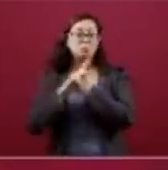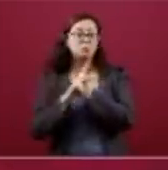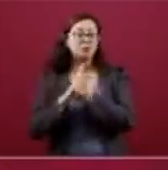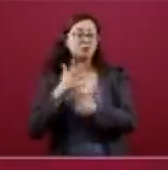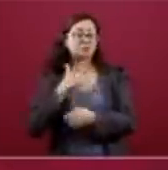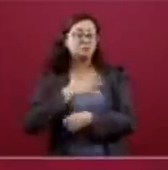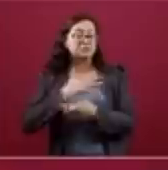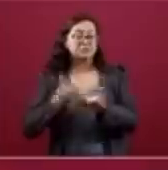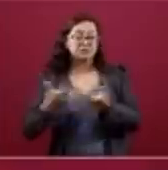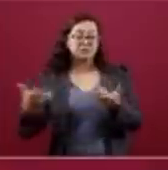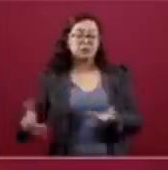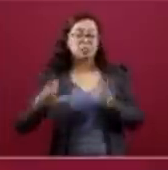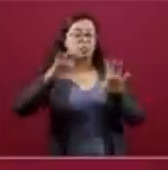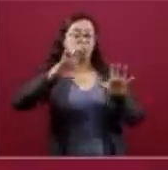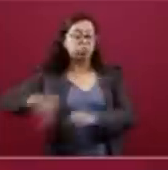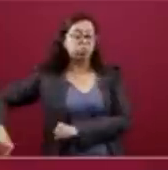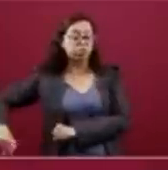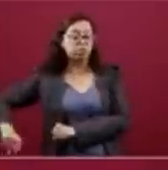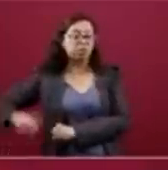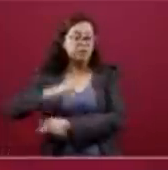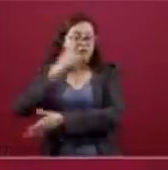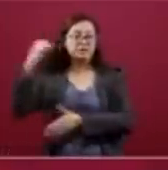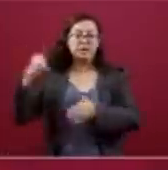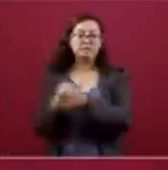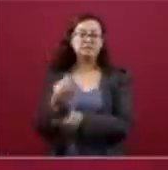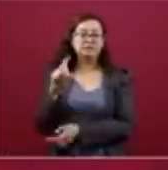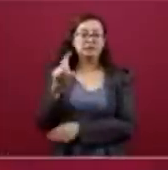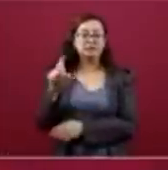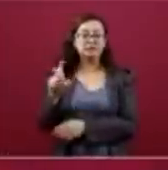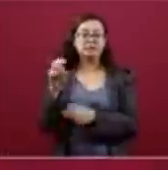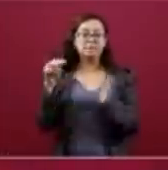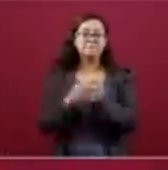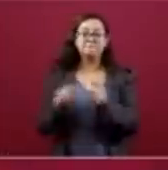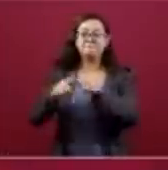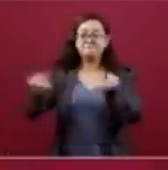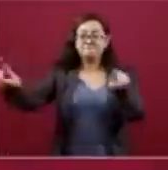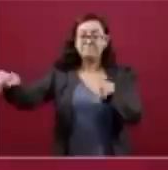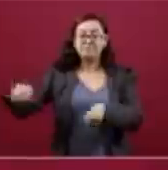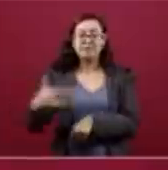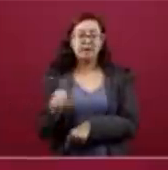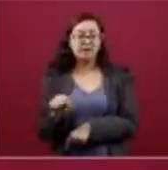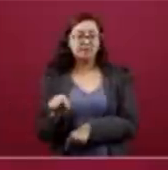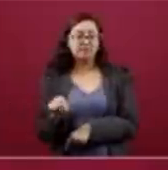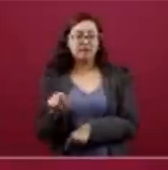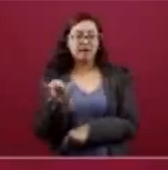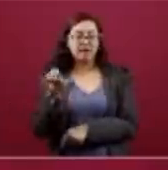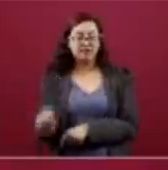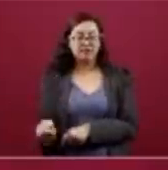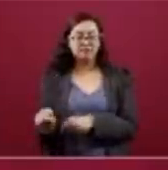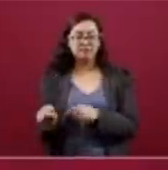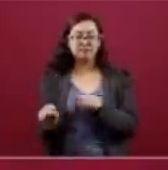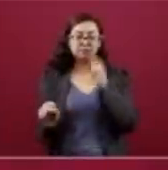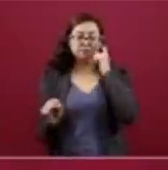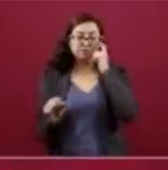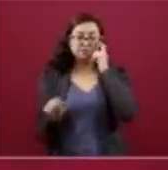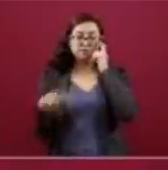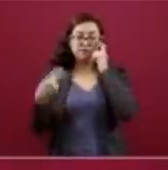isla de 30 mil hectáreas que se llama El